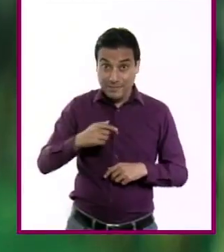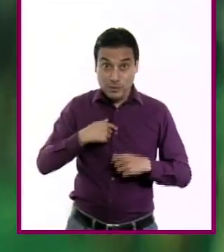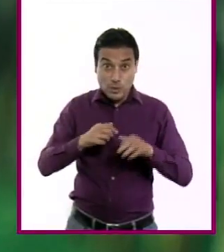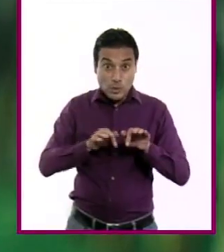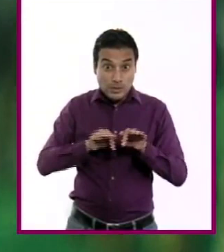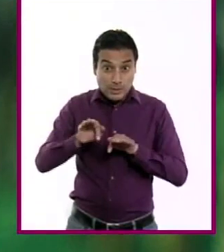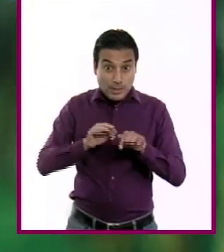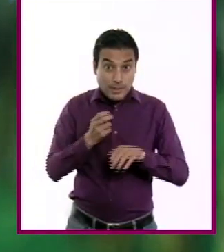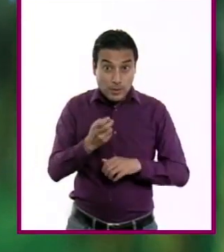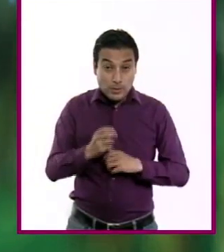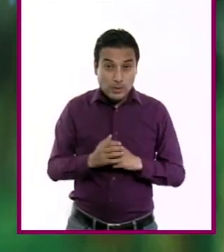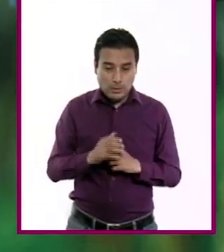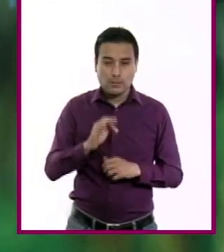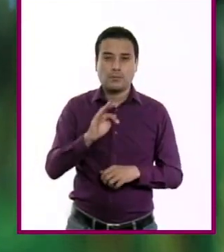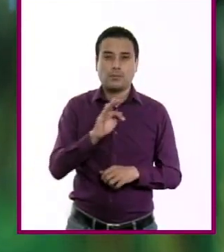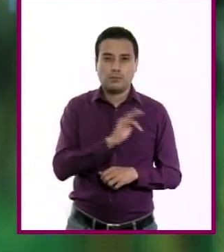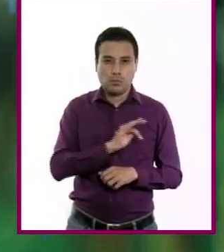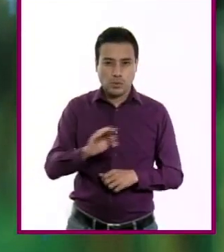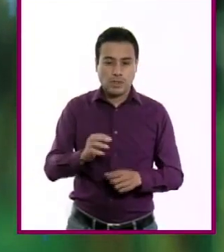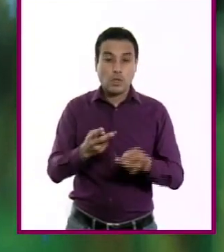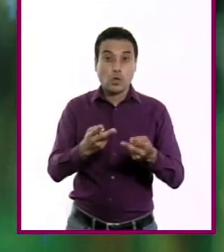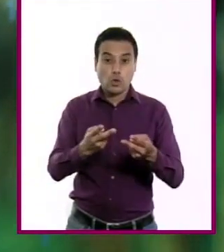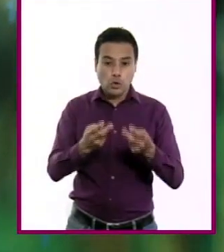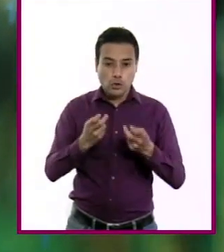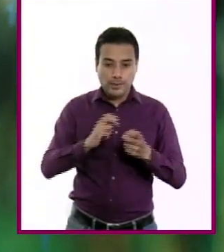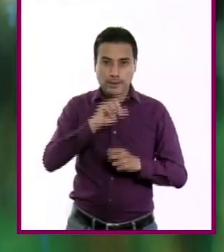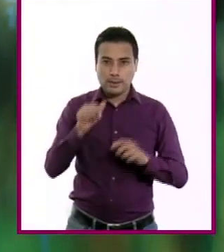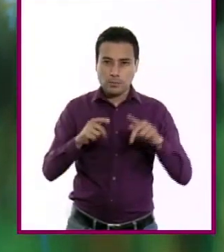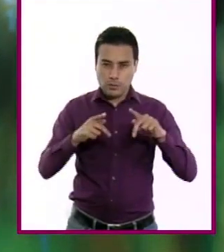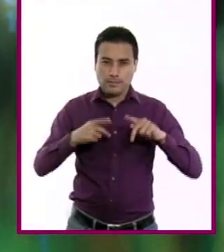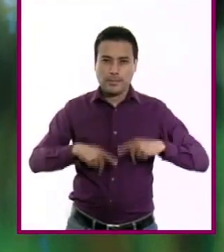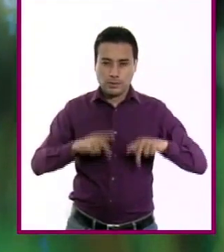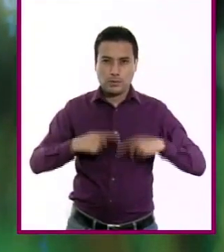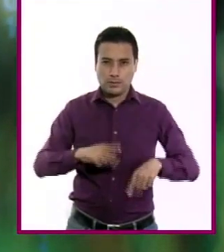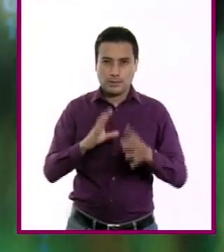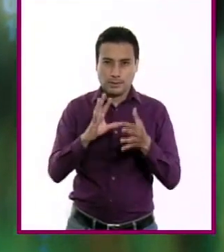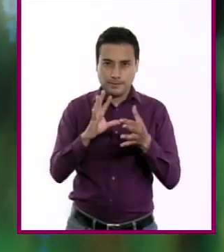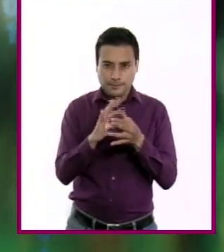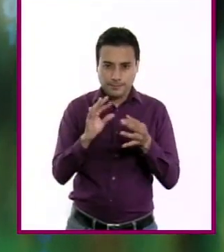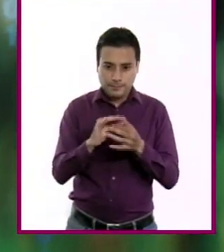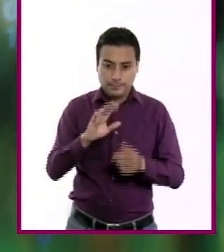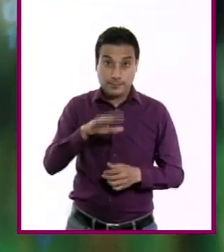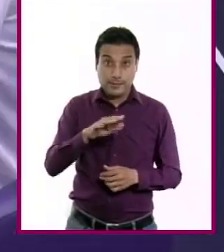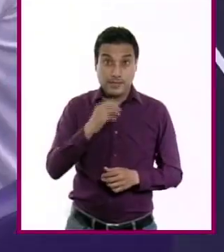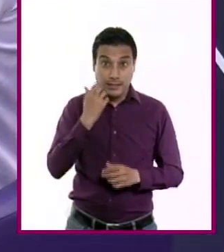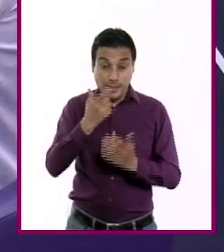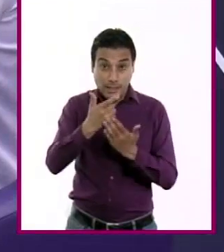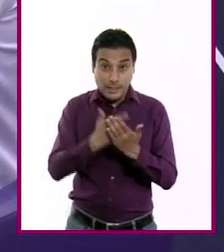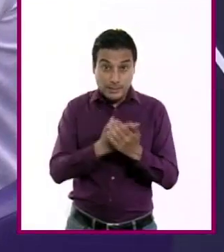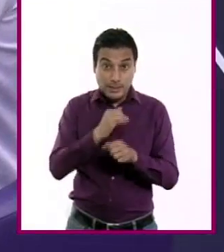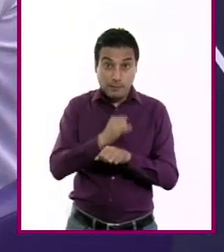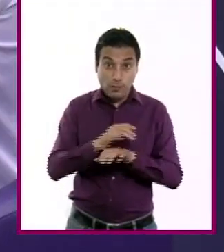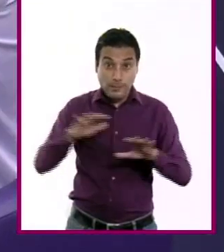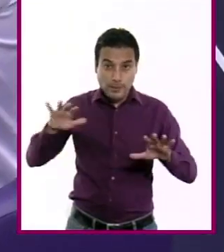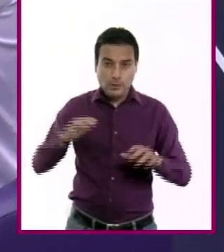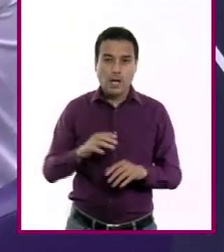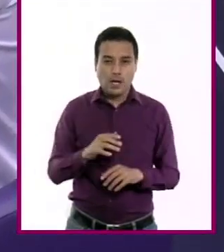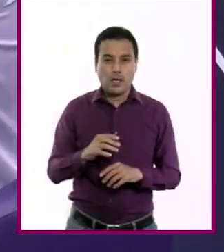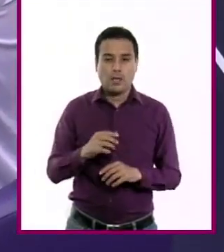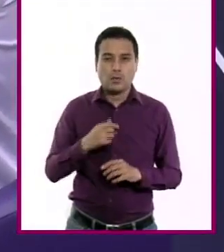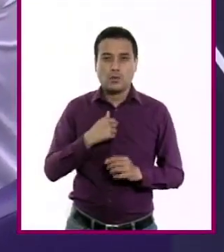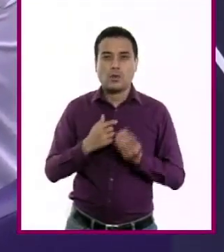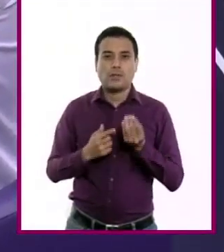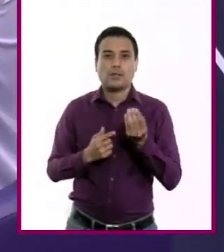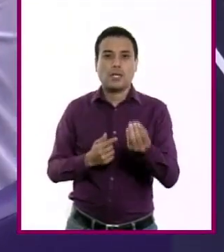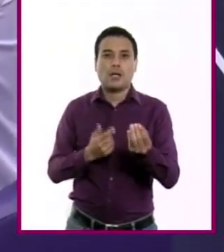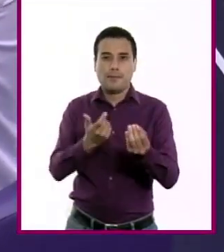Secuestra tu información y te dice, oye, necesito que, si quieres la información de vuelta, págame. Usualmente se comprometen se en ese equipo. Sí,